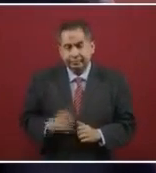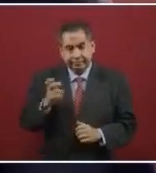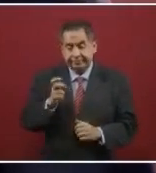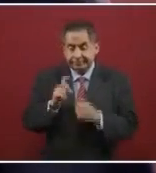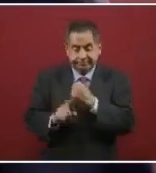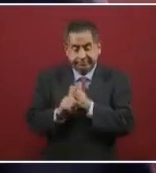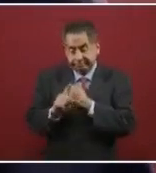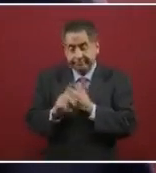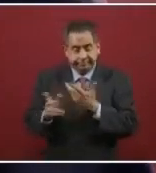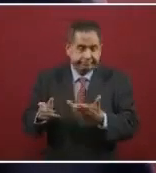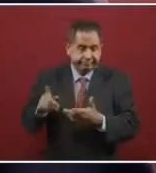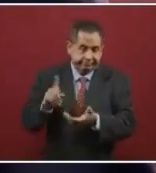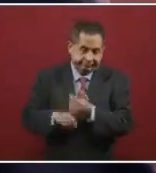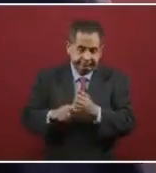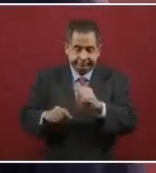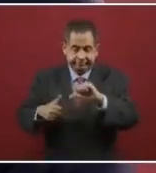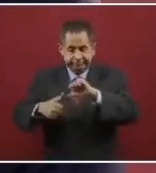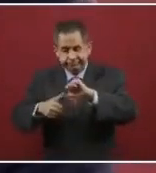problema